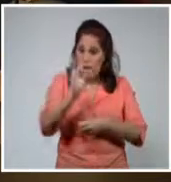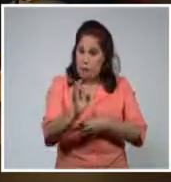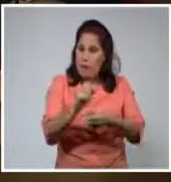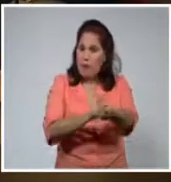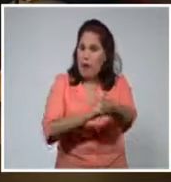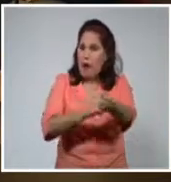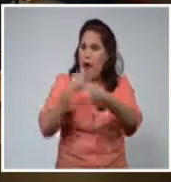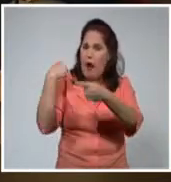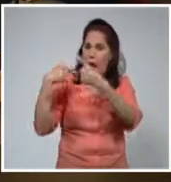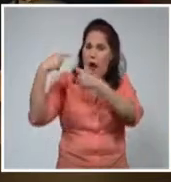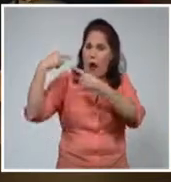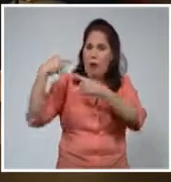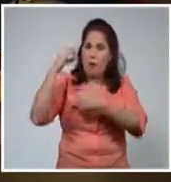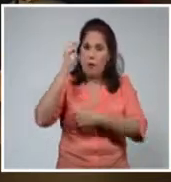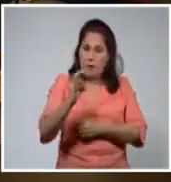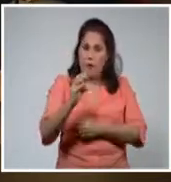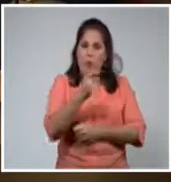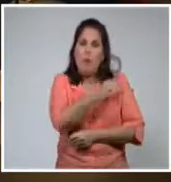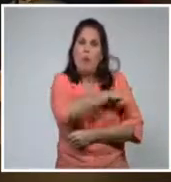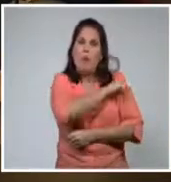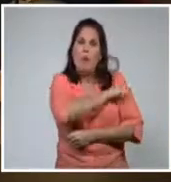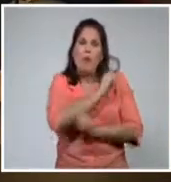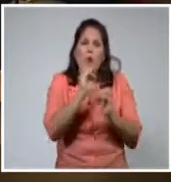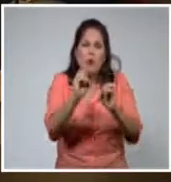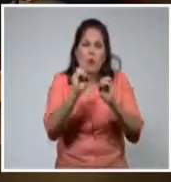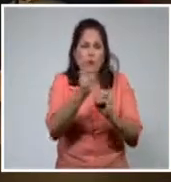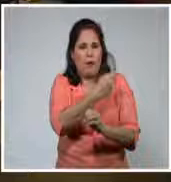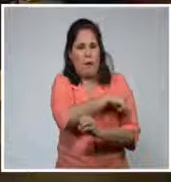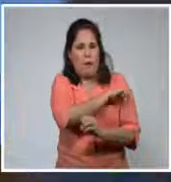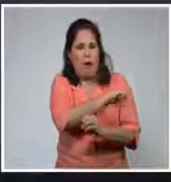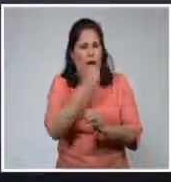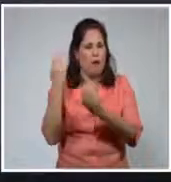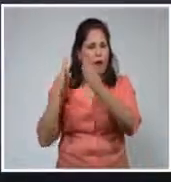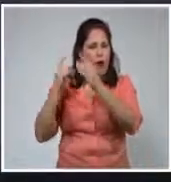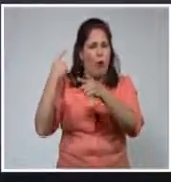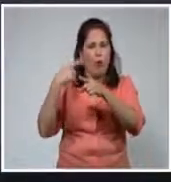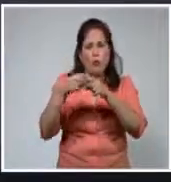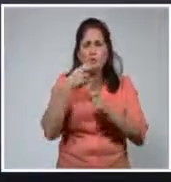conexión genética con los pobladores originarios de este archipiélago.